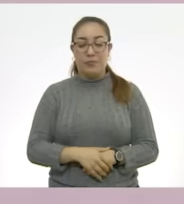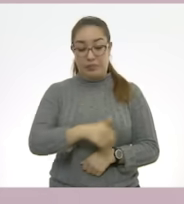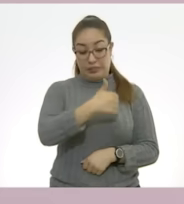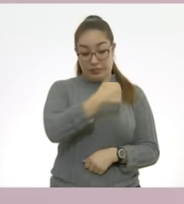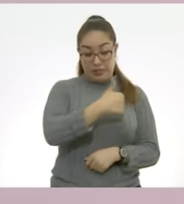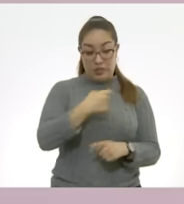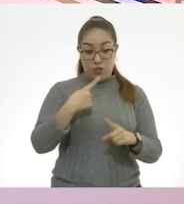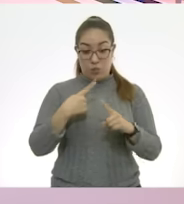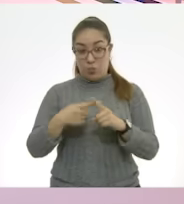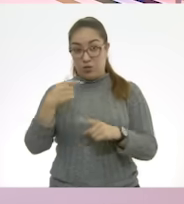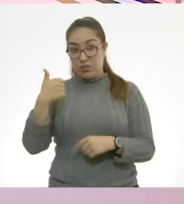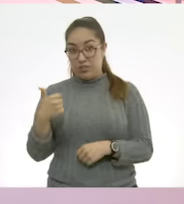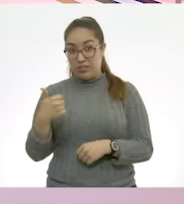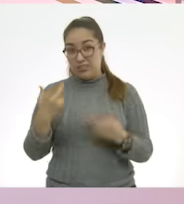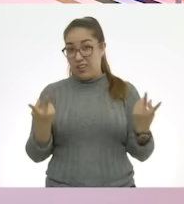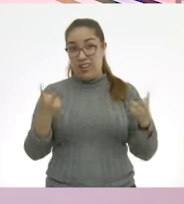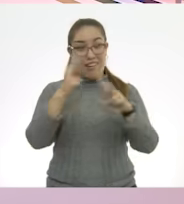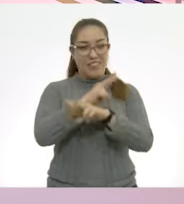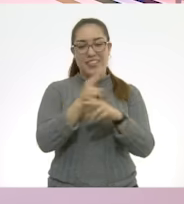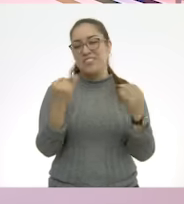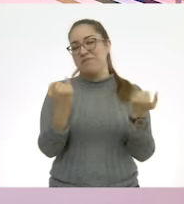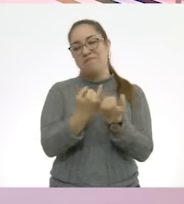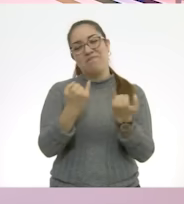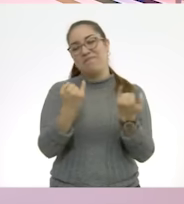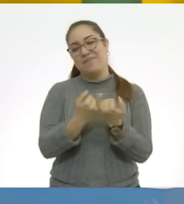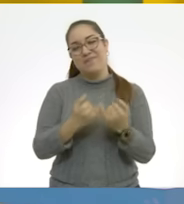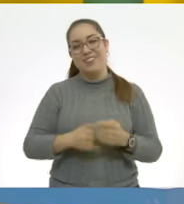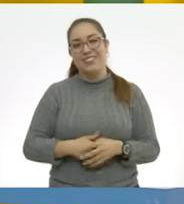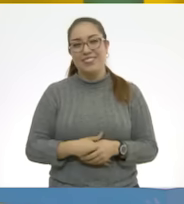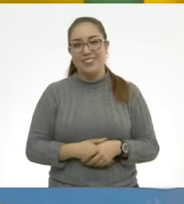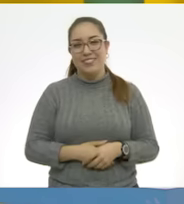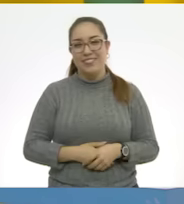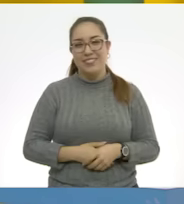Aunque la invierta me va a dar lo mismo, seis por seis.